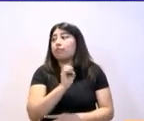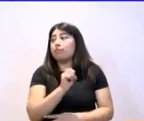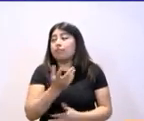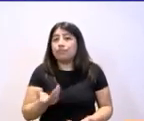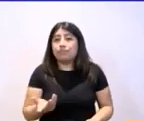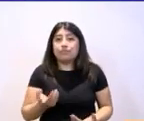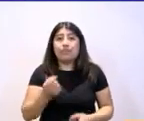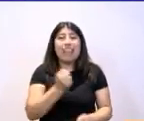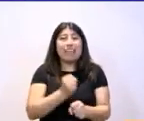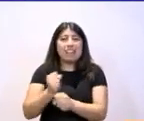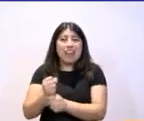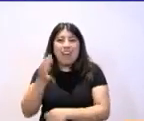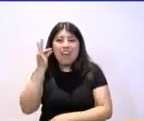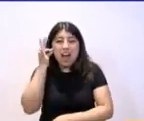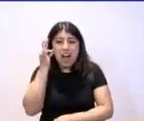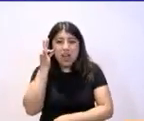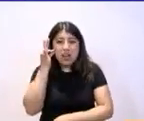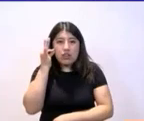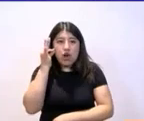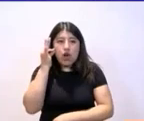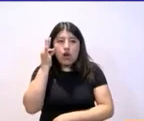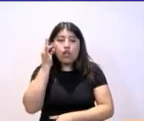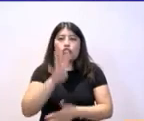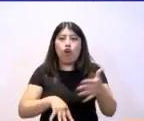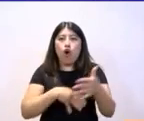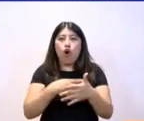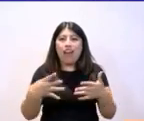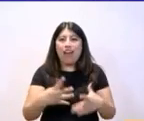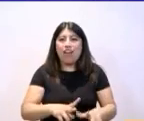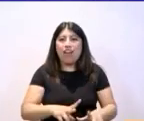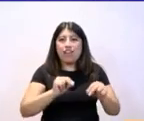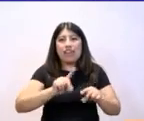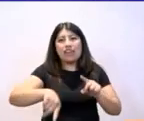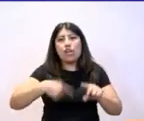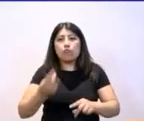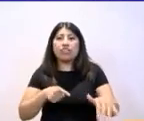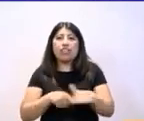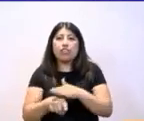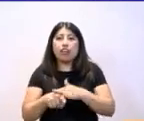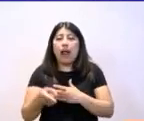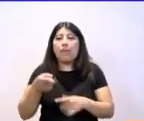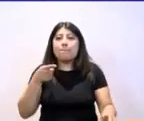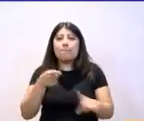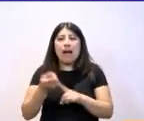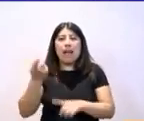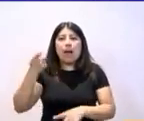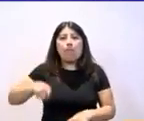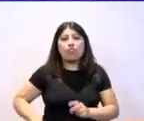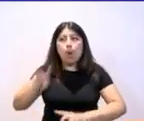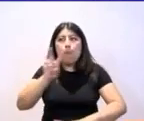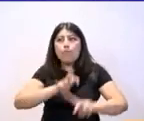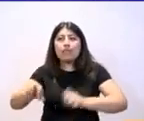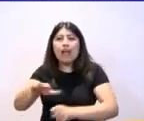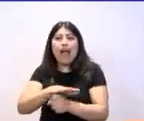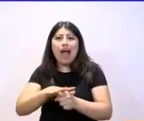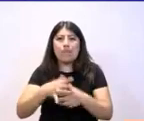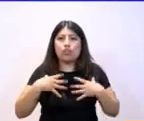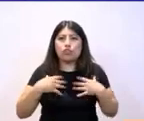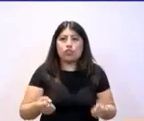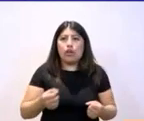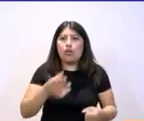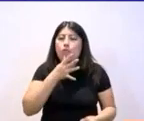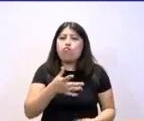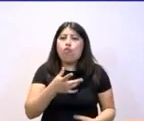propias trabajadoras tienen que, cuando acaban sus jornadas, intentar gestionar para buscar profesionales en el ámbito de la salud para cubrir